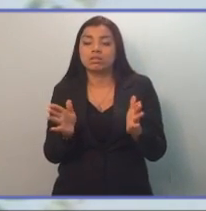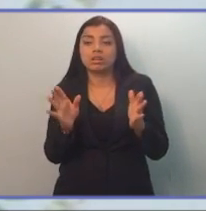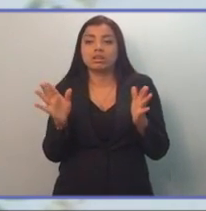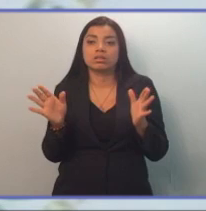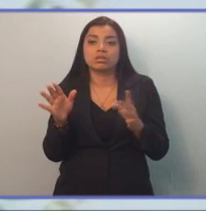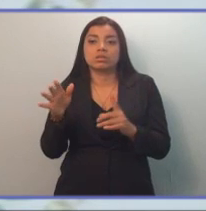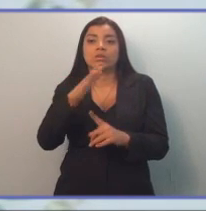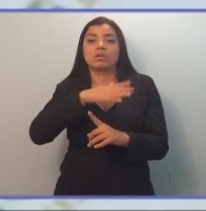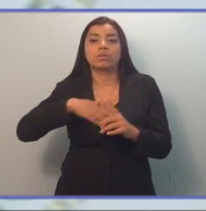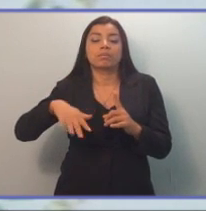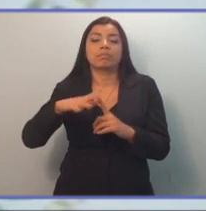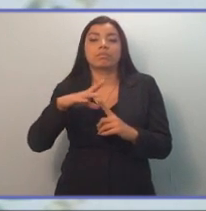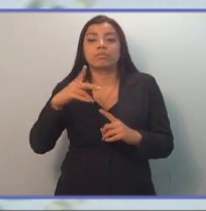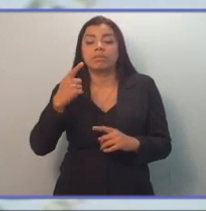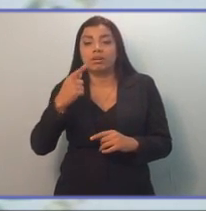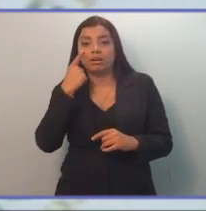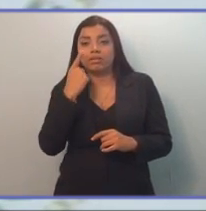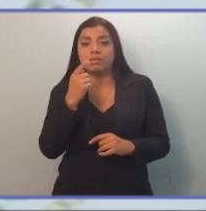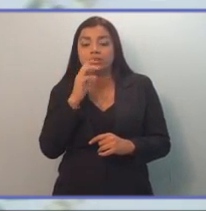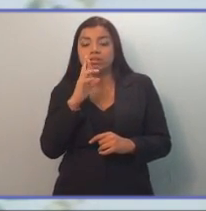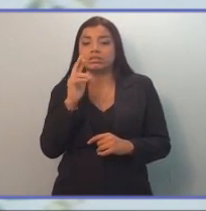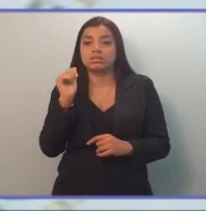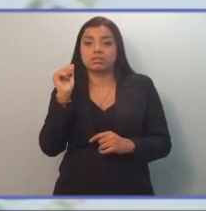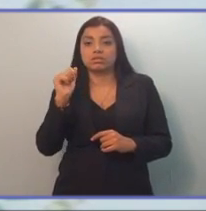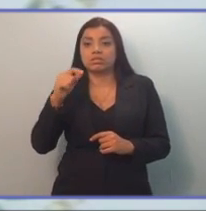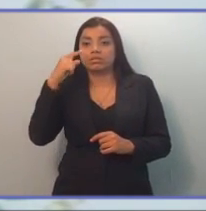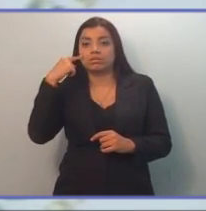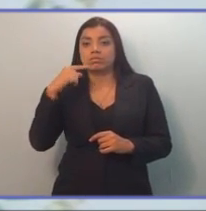ha habido, por ejemplo, pruebas que no